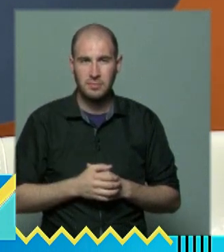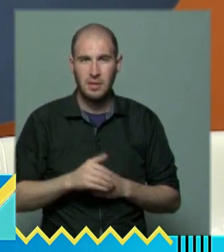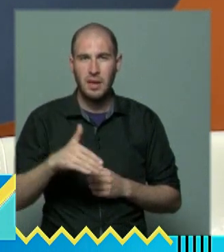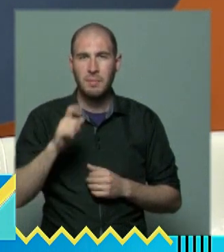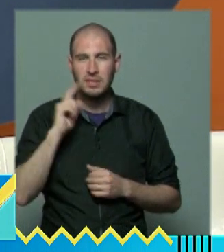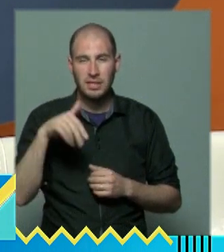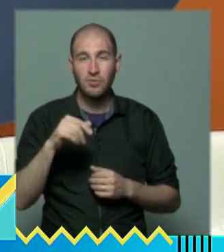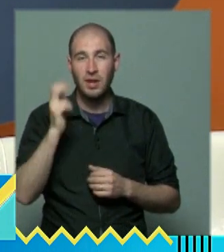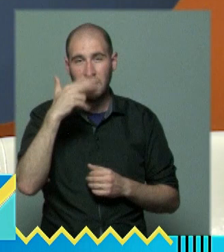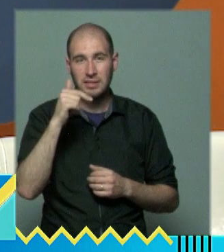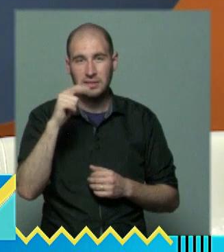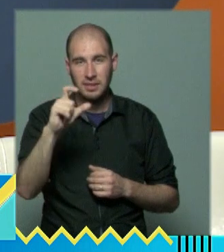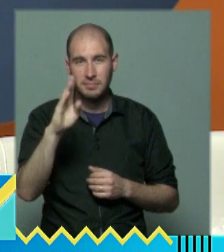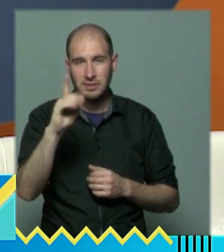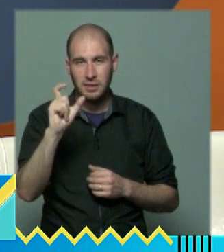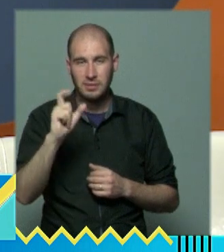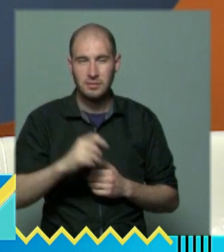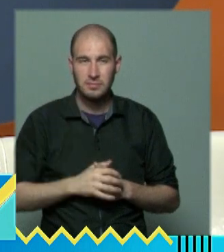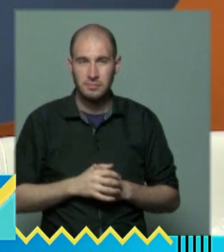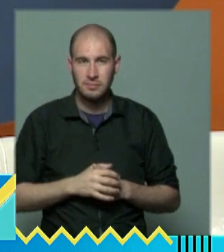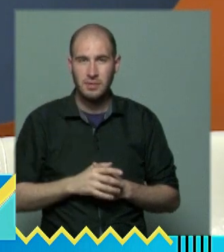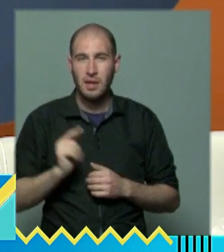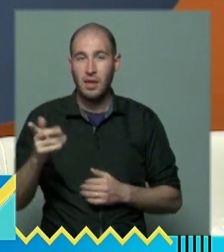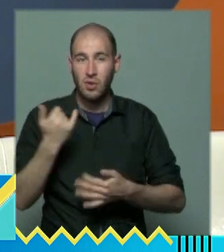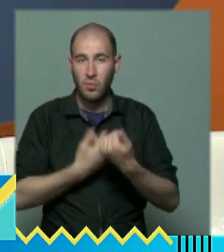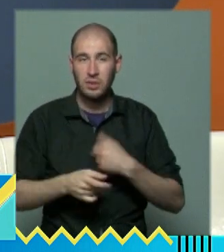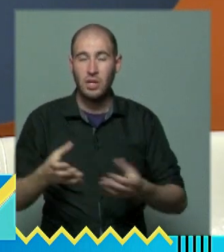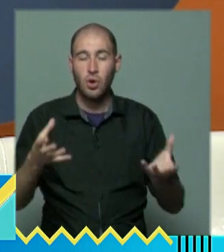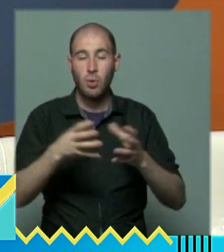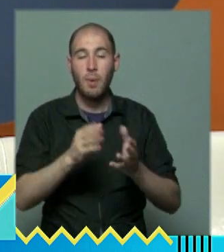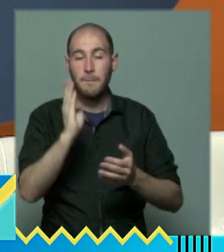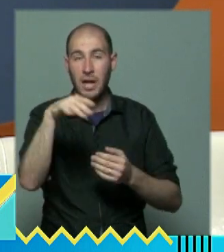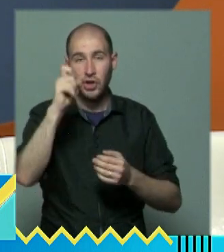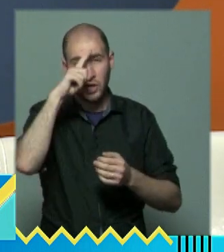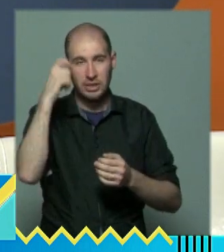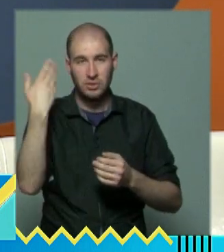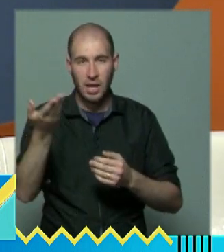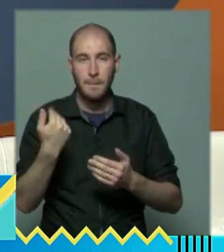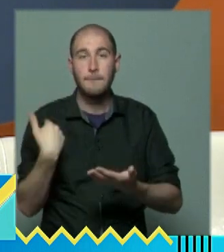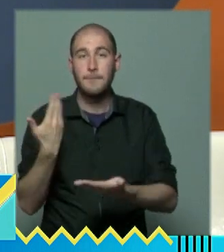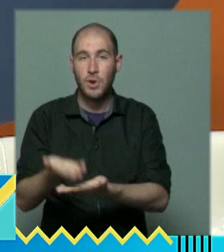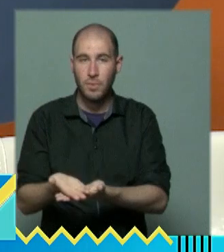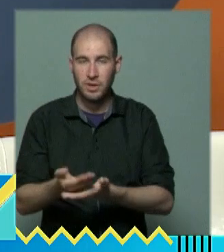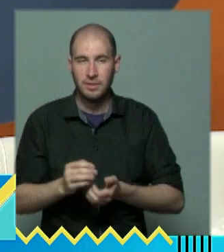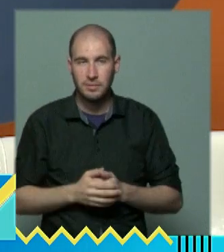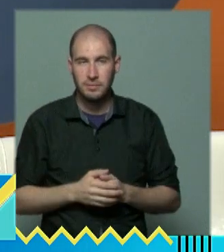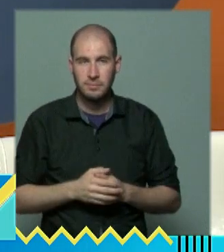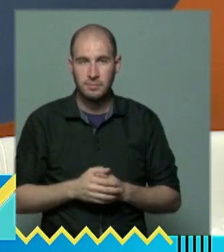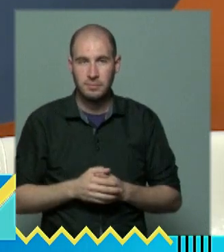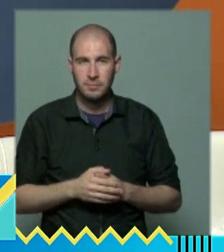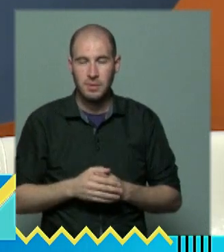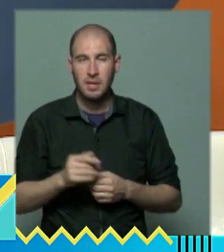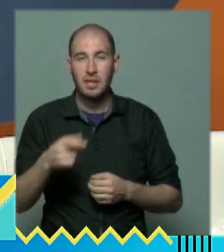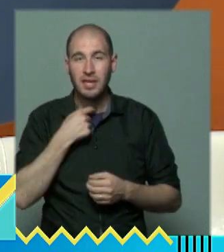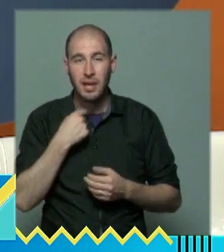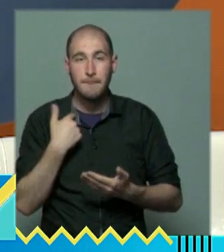Martino del HSBC, en donde ellos plantean, la Cámara de Bancos Extranjeros le están proponiendo, o le